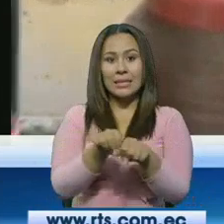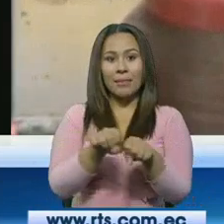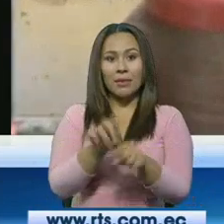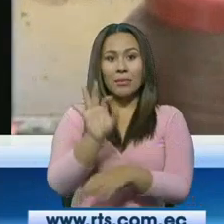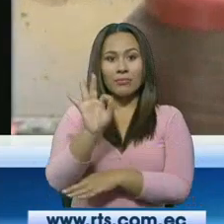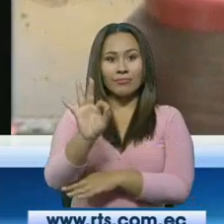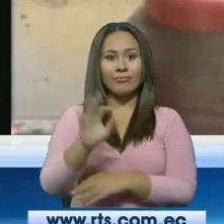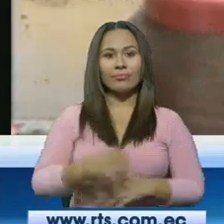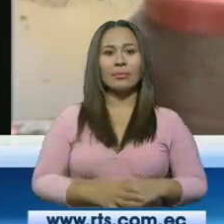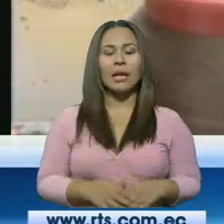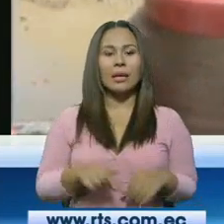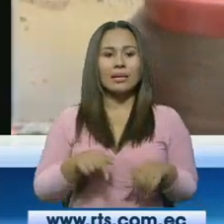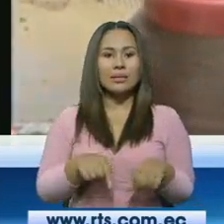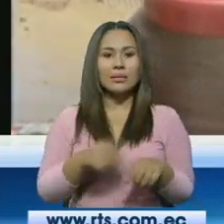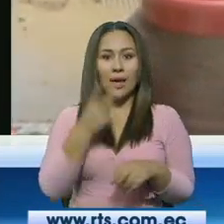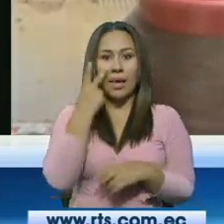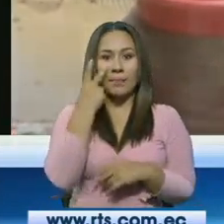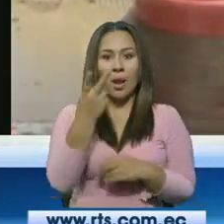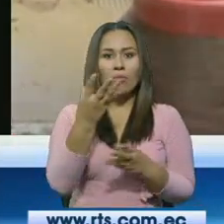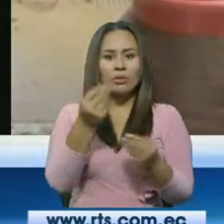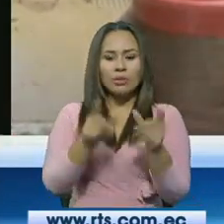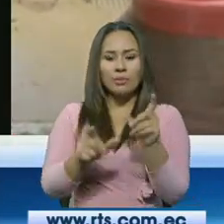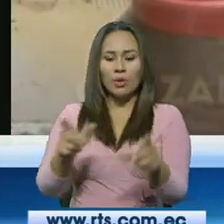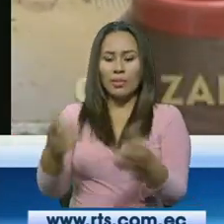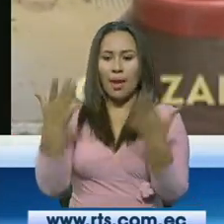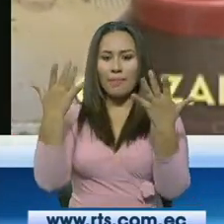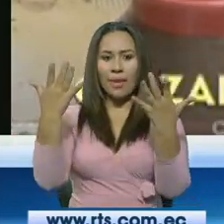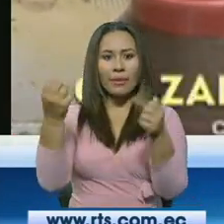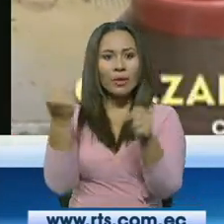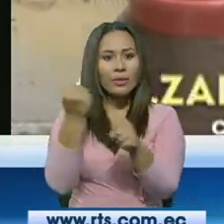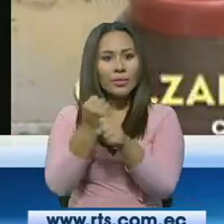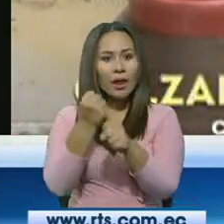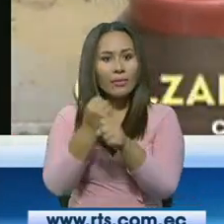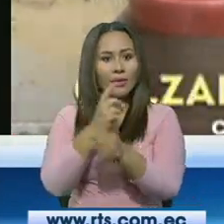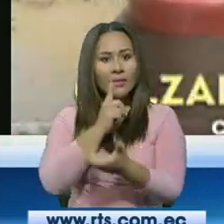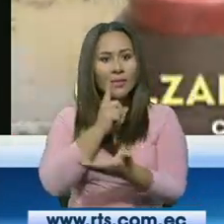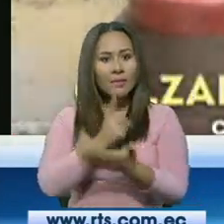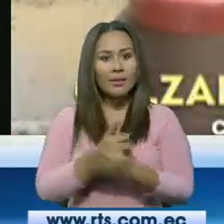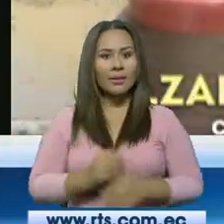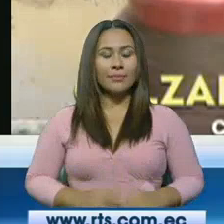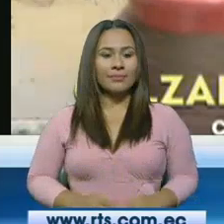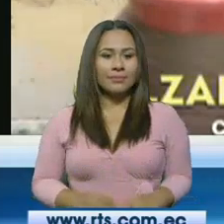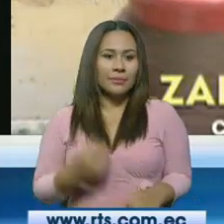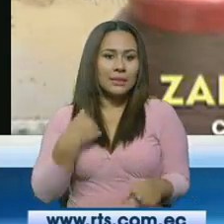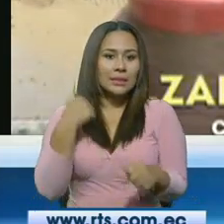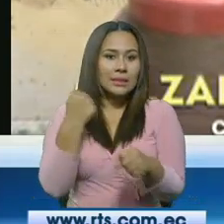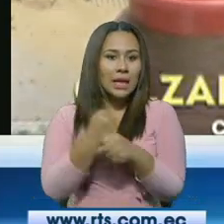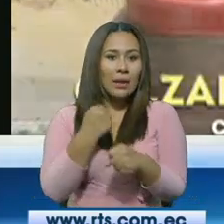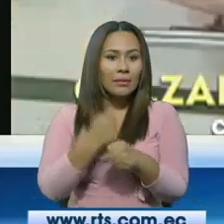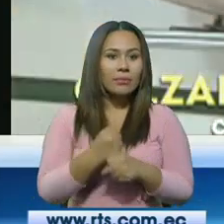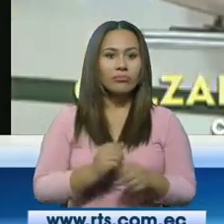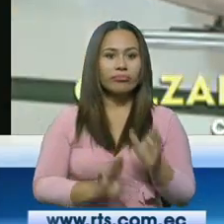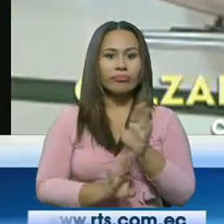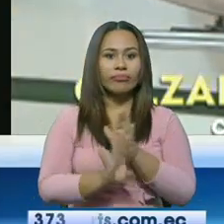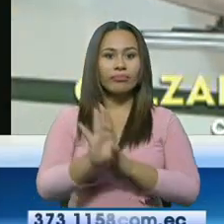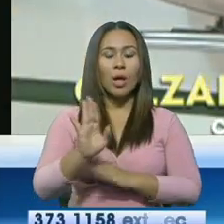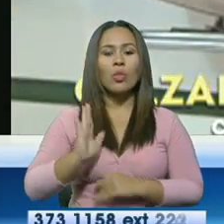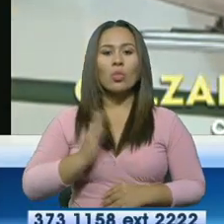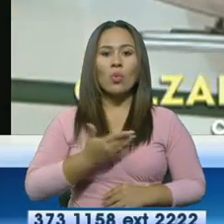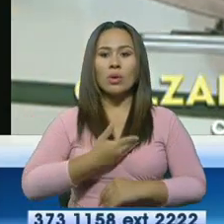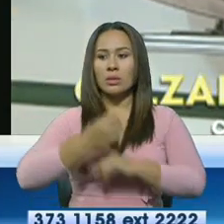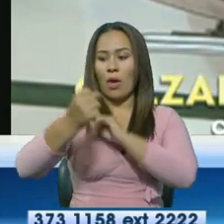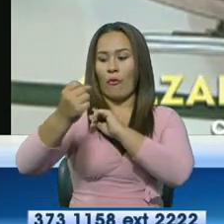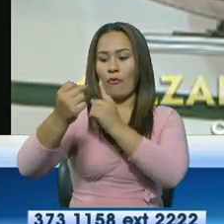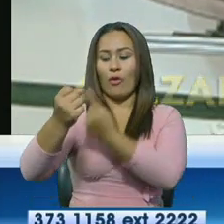calidad. Aquí hay, vemos muchos artesanos que verdaderamente trabajamos, nos dedicamos a trabajar y a desarrollar nuestras